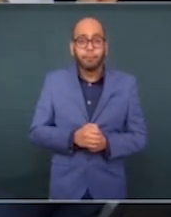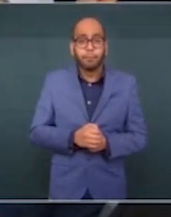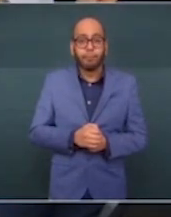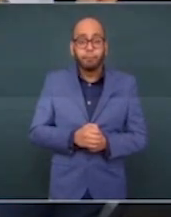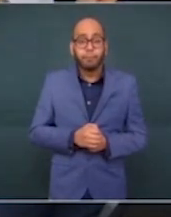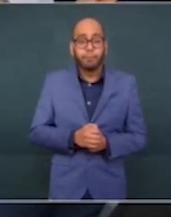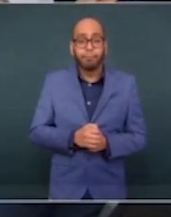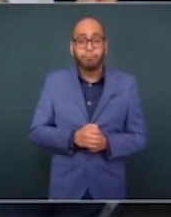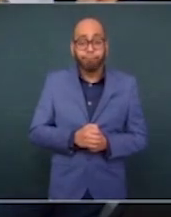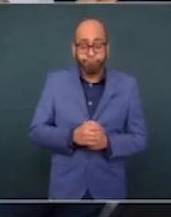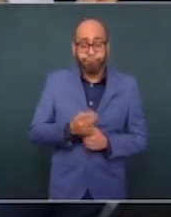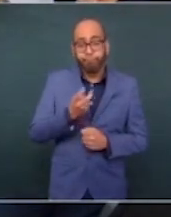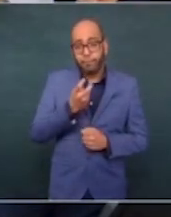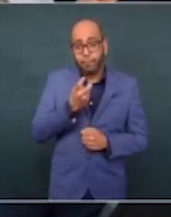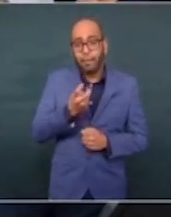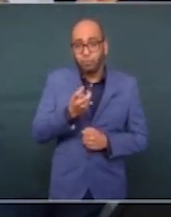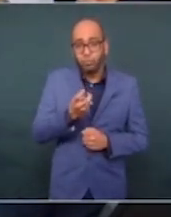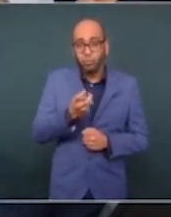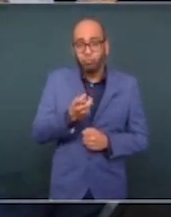genera